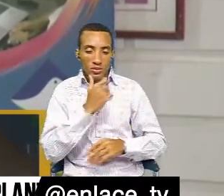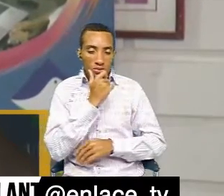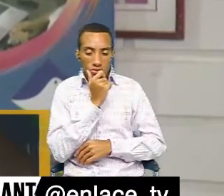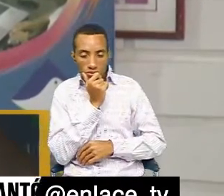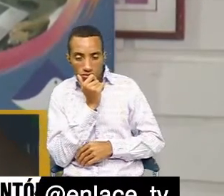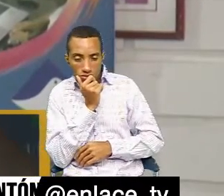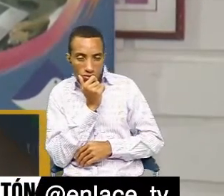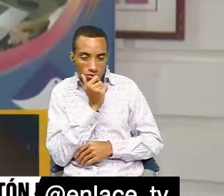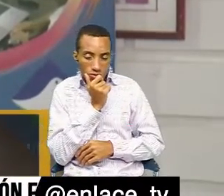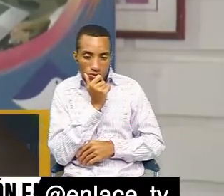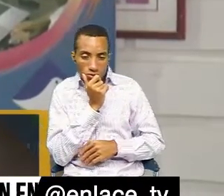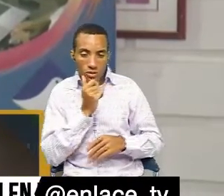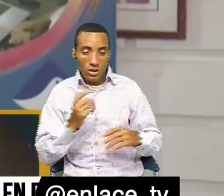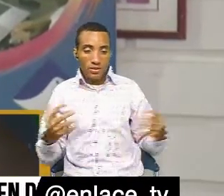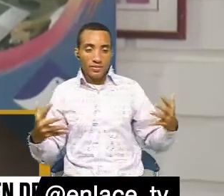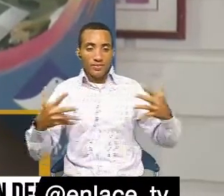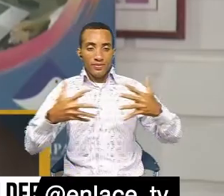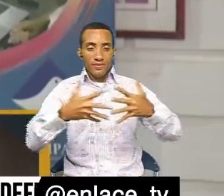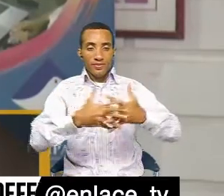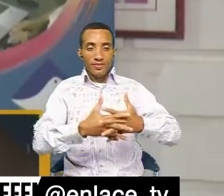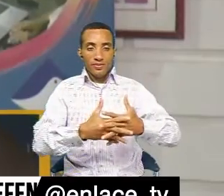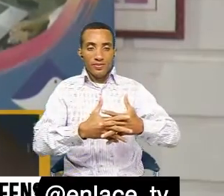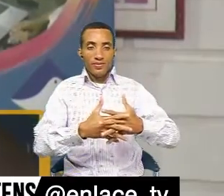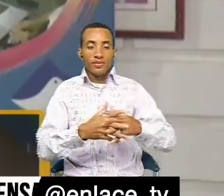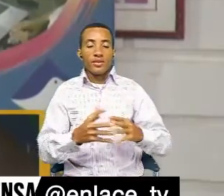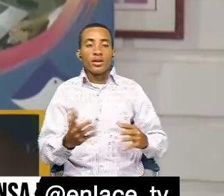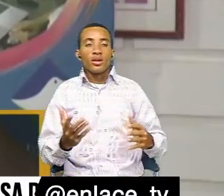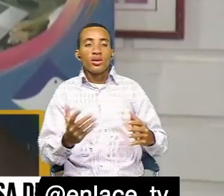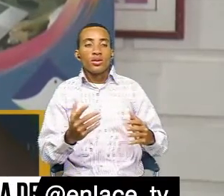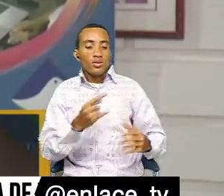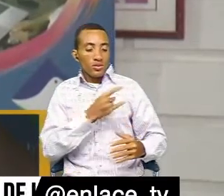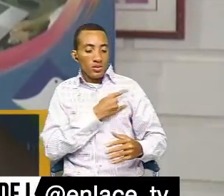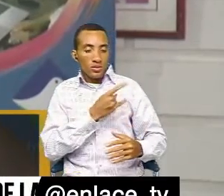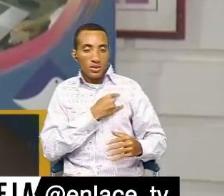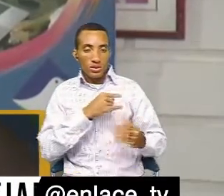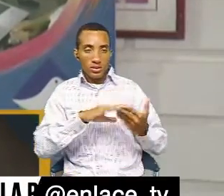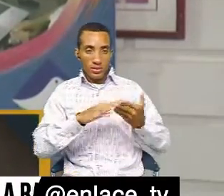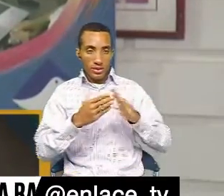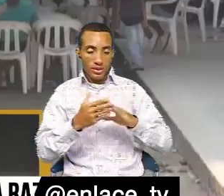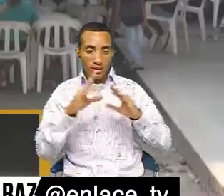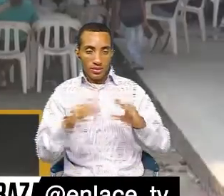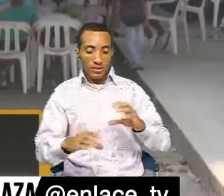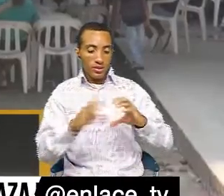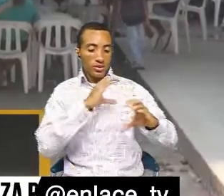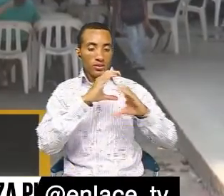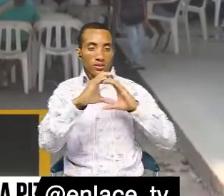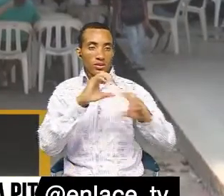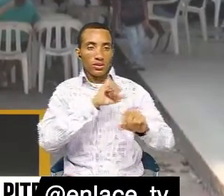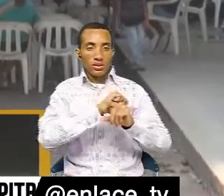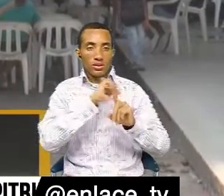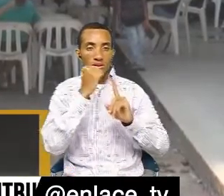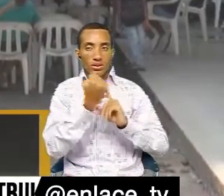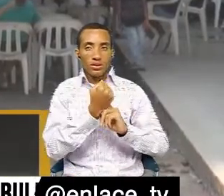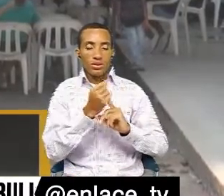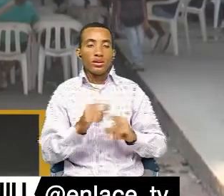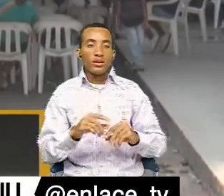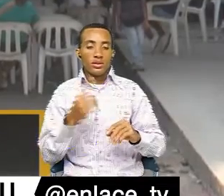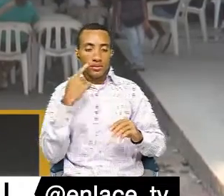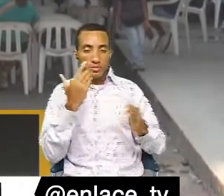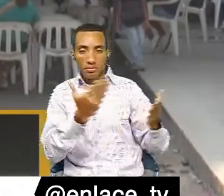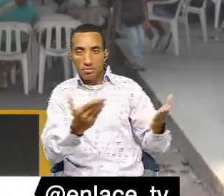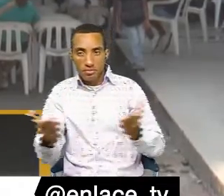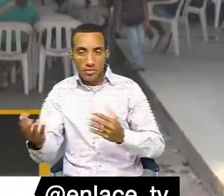ejemplo, buscando una articulación con la Universidad de La Paz en la parte de comunicación social. Para este viernes hay una muestra gastronómica con todos